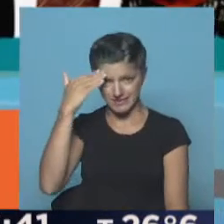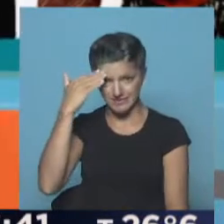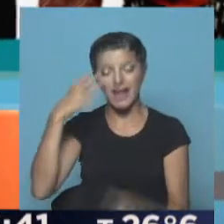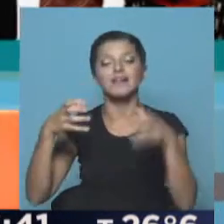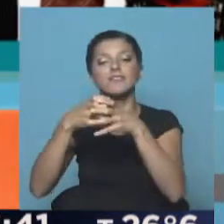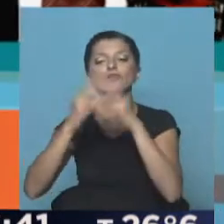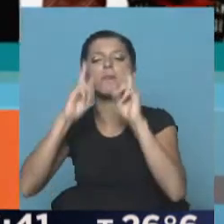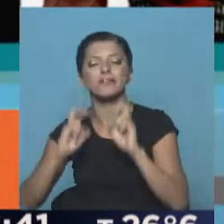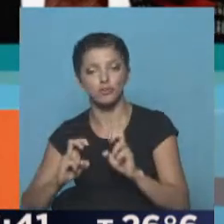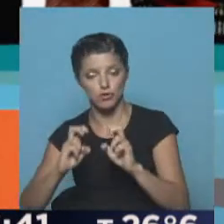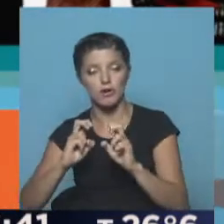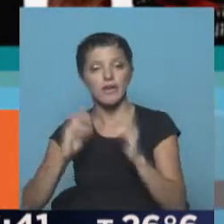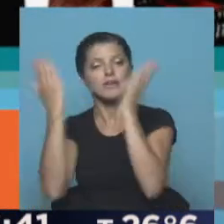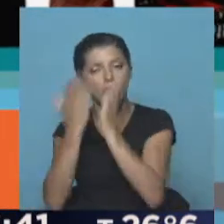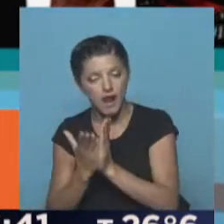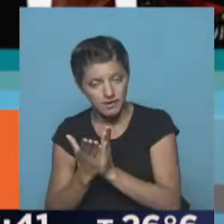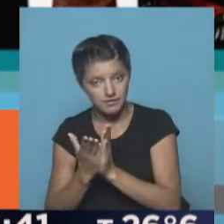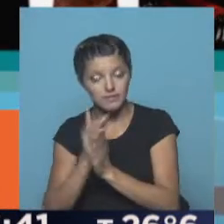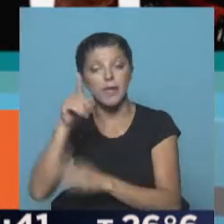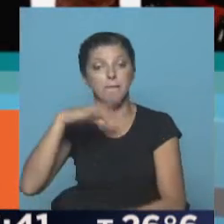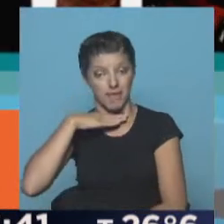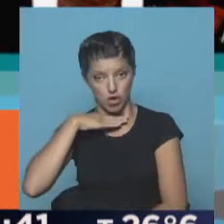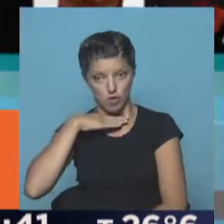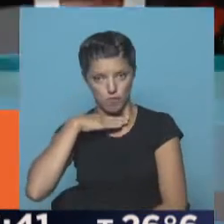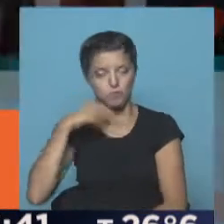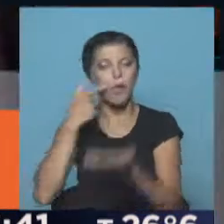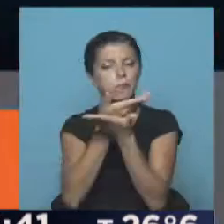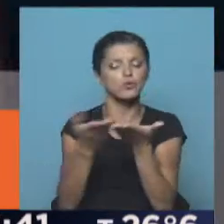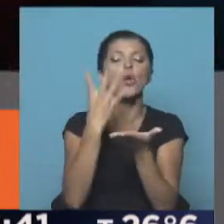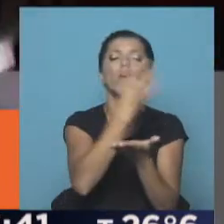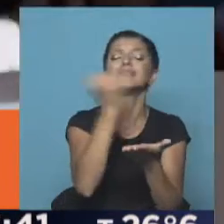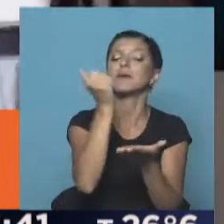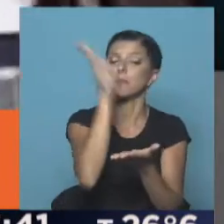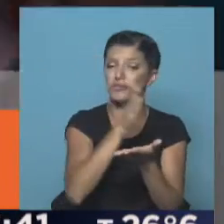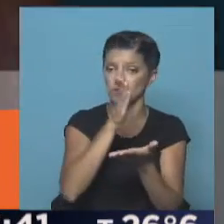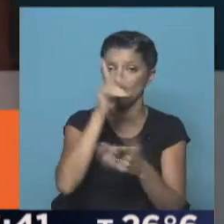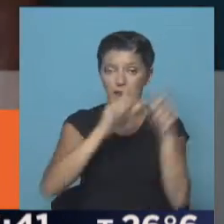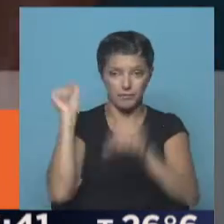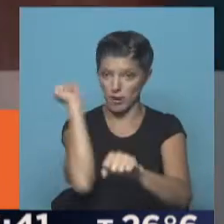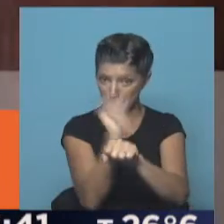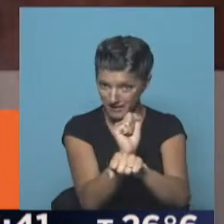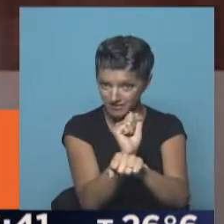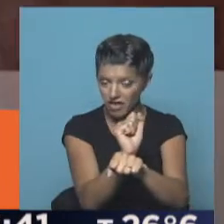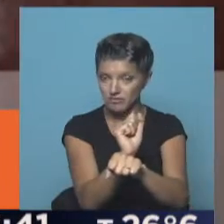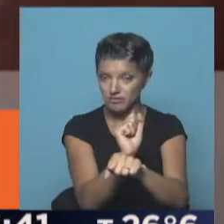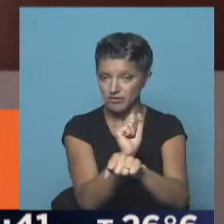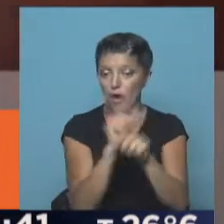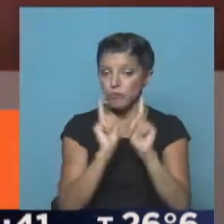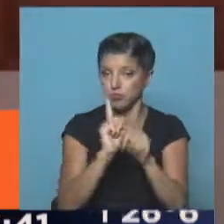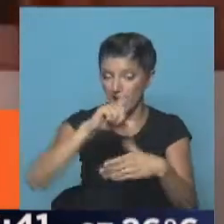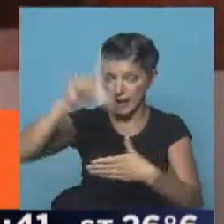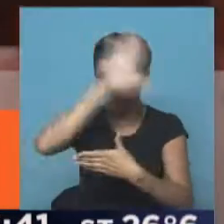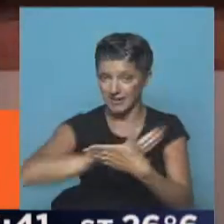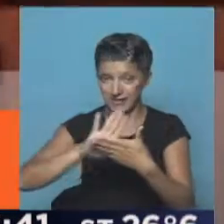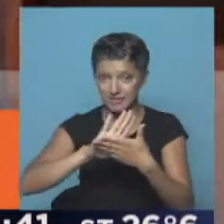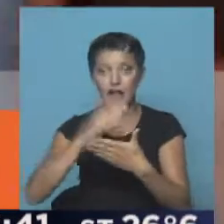Investigación y Estudios Superiores en Antropología Social de México, el 46% de los presos que gasta sus días en las cárceles de América Latina